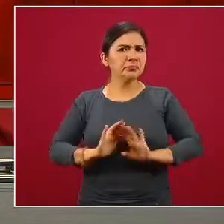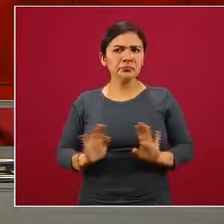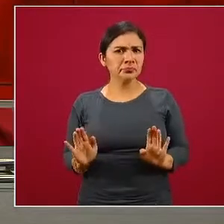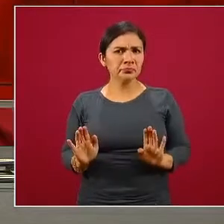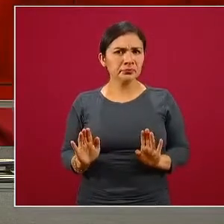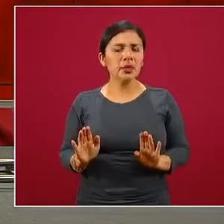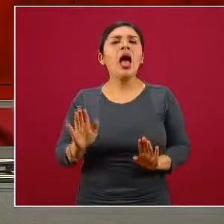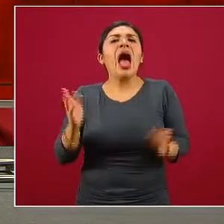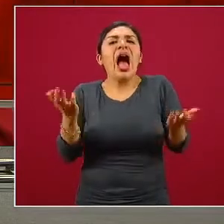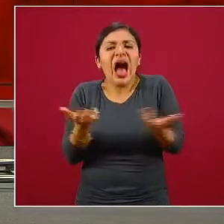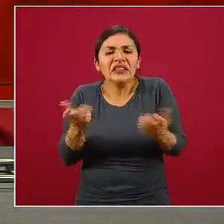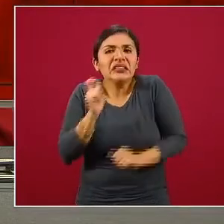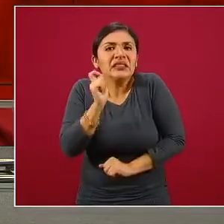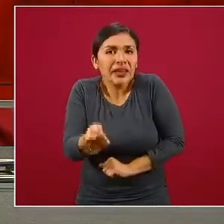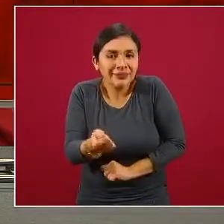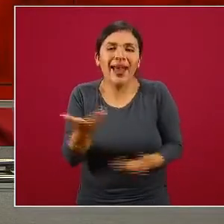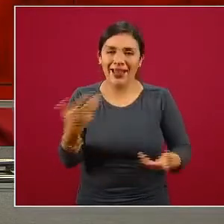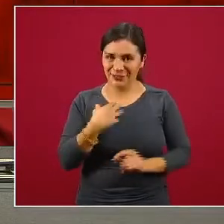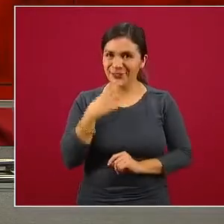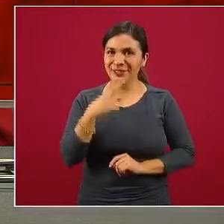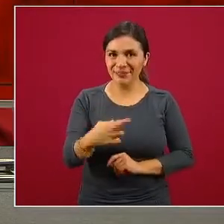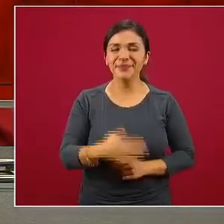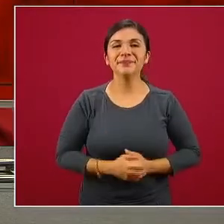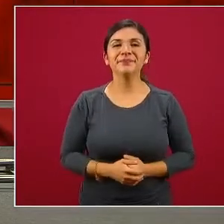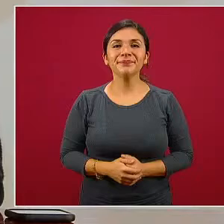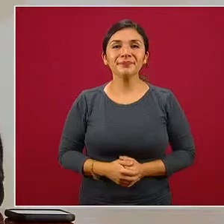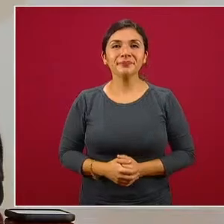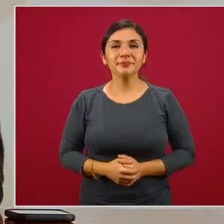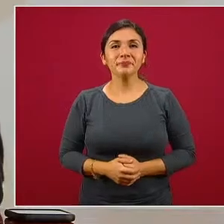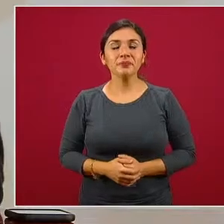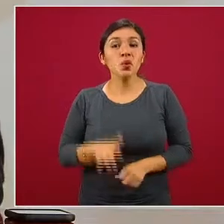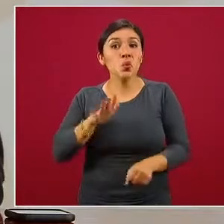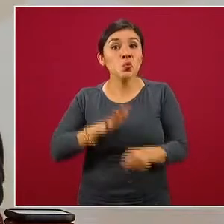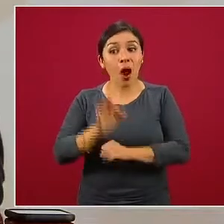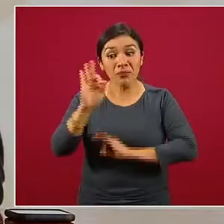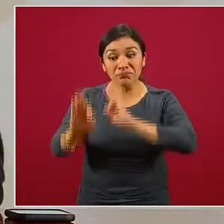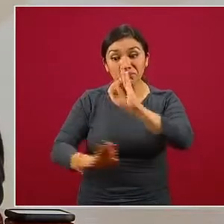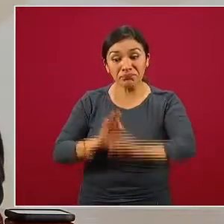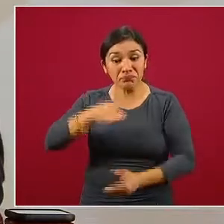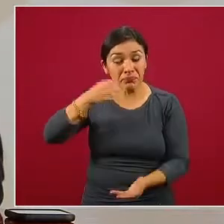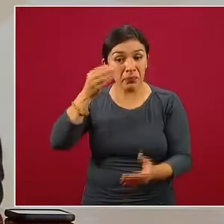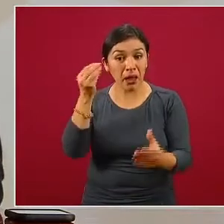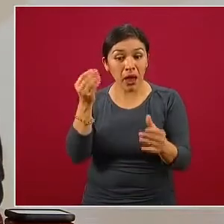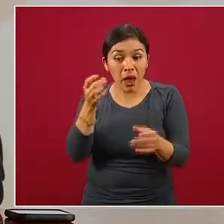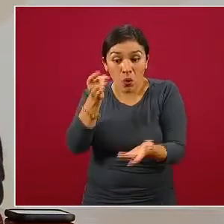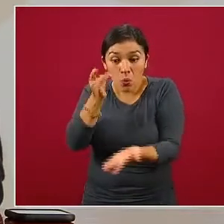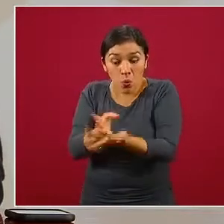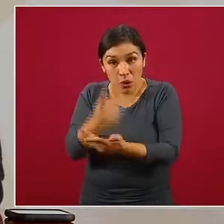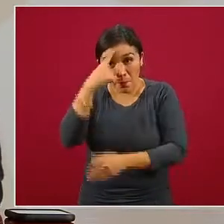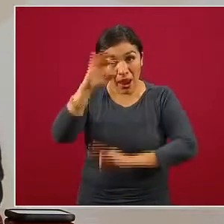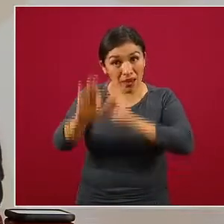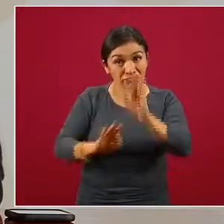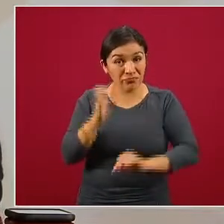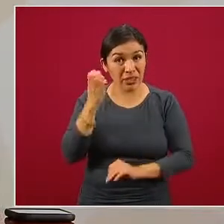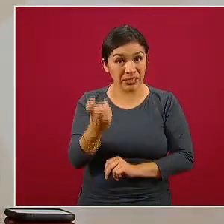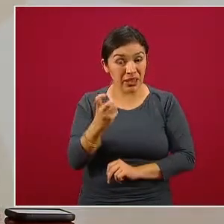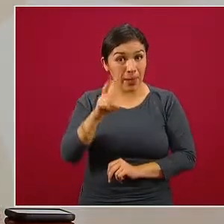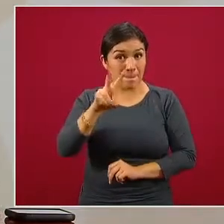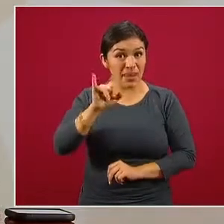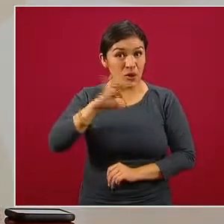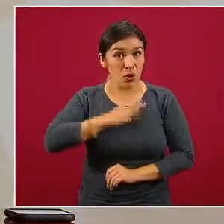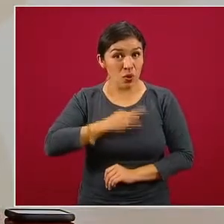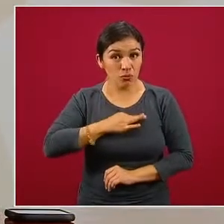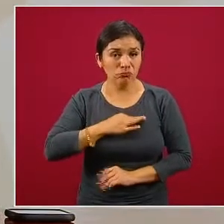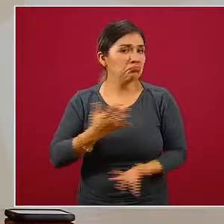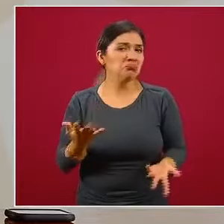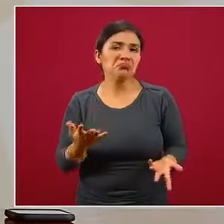qué se puede hacer? Y aquí viene la respuesta. No hay un tratamiento específico para combatir al virus, al SARS-CoV-2, como no lo hay para